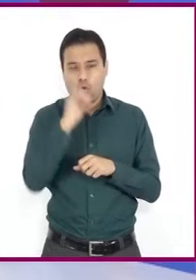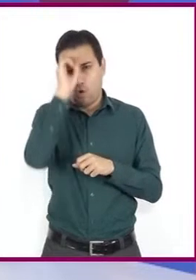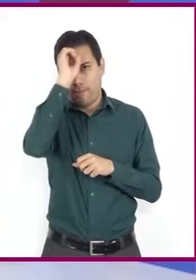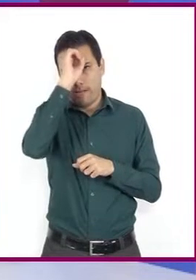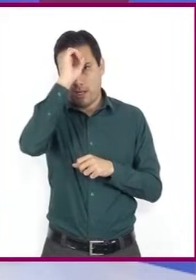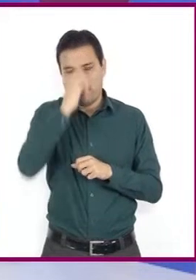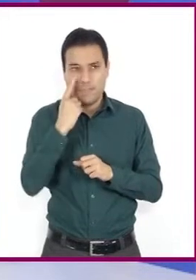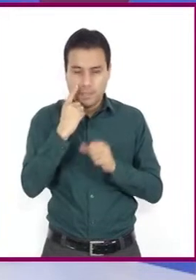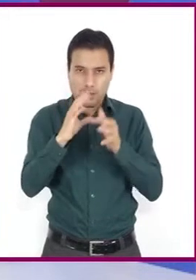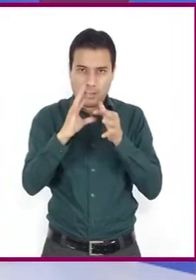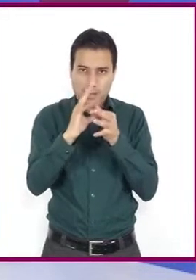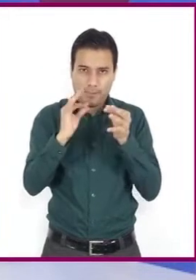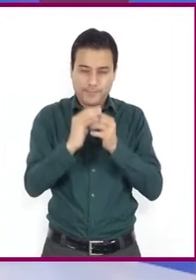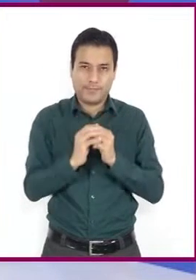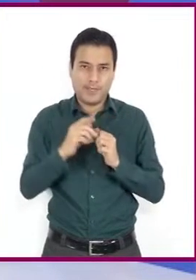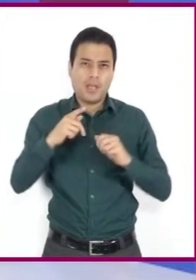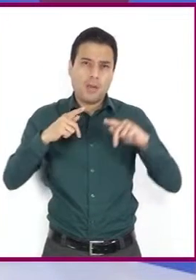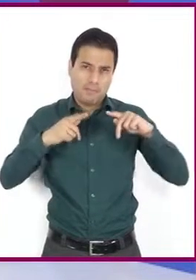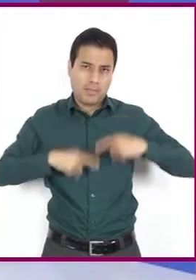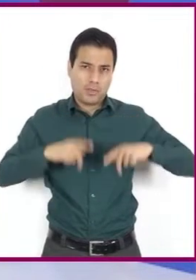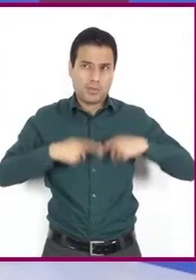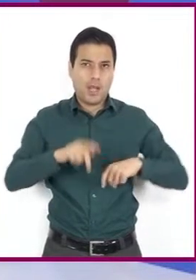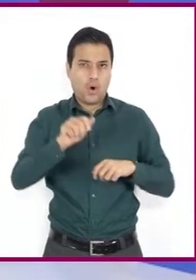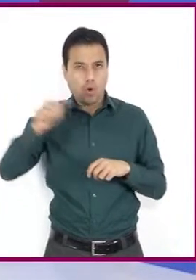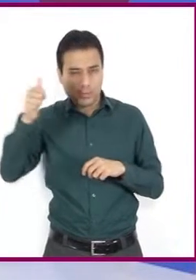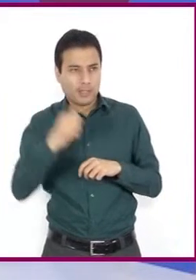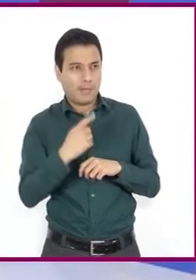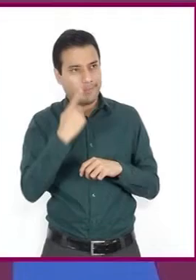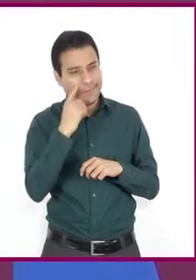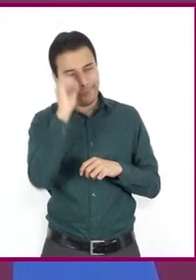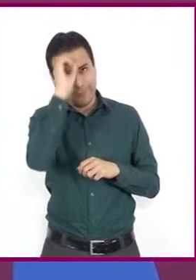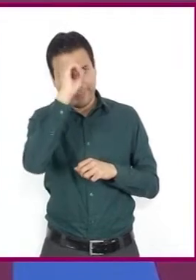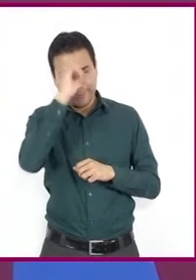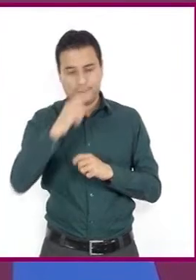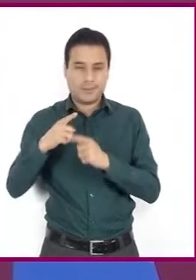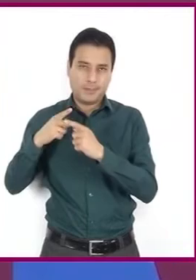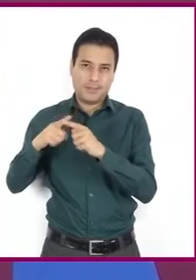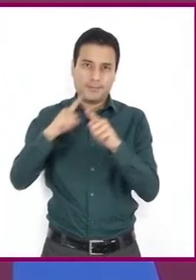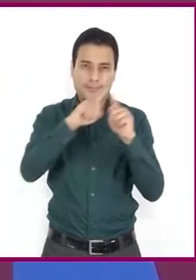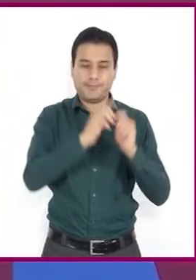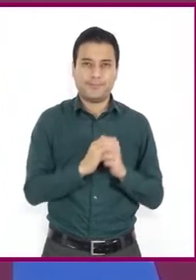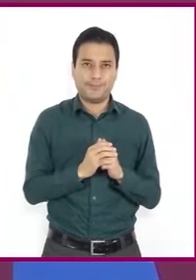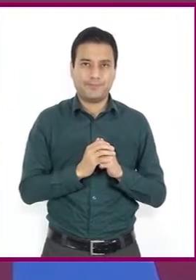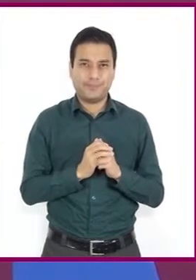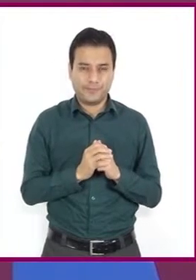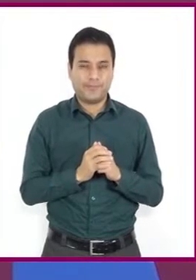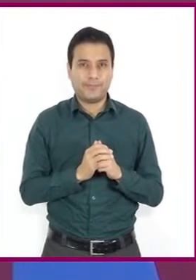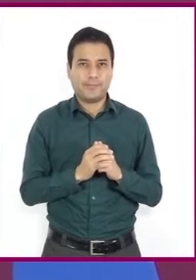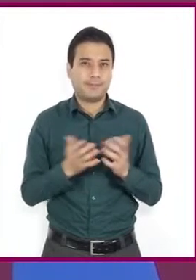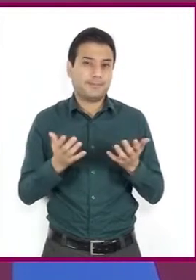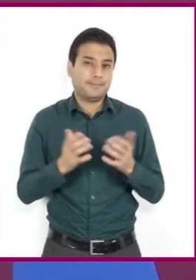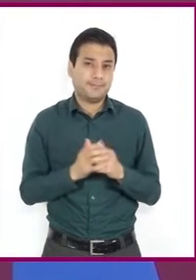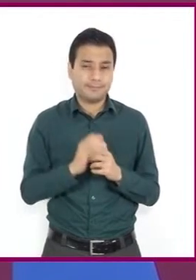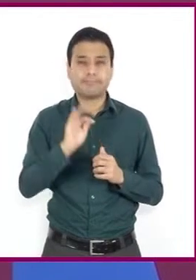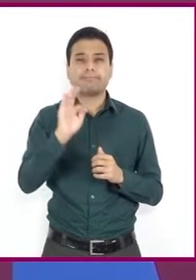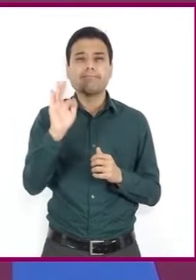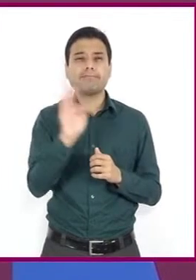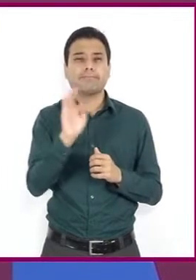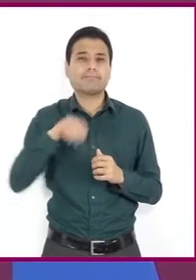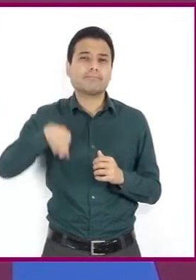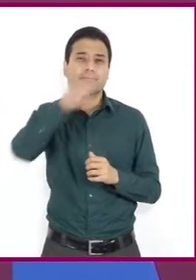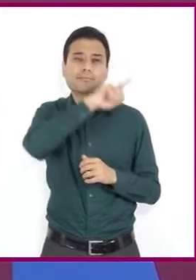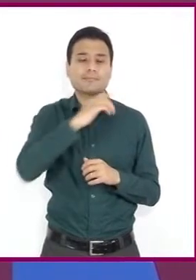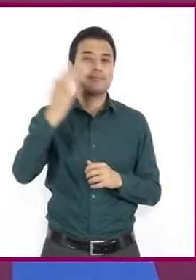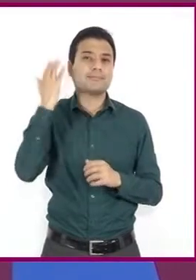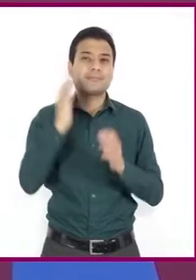manera y otro, quien lo presenció, de otra. Y finalmente, en algún momento de sus vidas, les han pedido que busquen